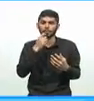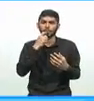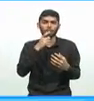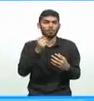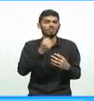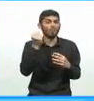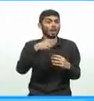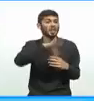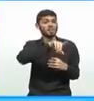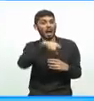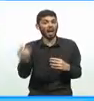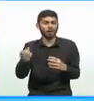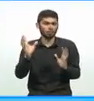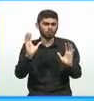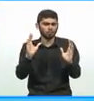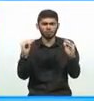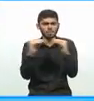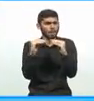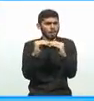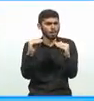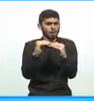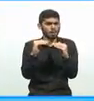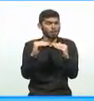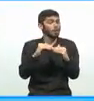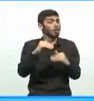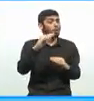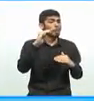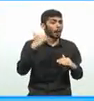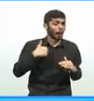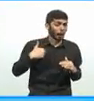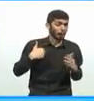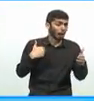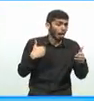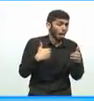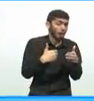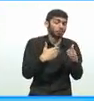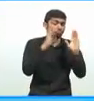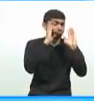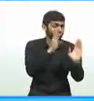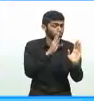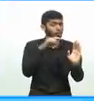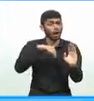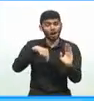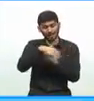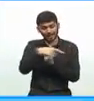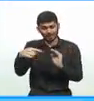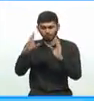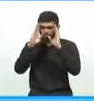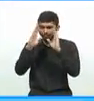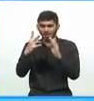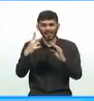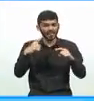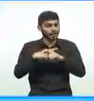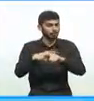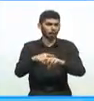cosa que a la otra. Cuando llegue la Copa Argentina seguramente nos prepararemos para eso, pero ahora estamos enfocados en esta semana de tres partidos que van a ser